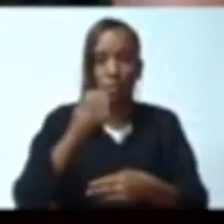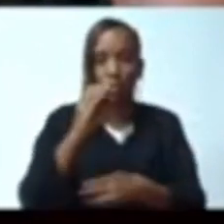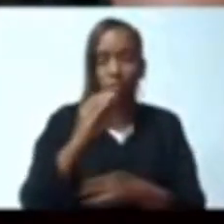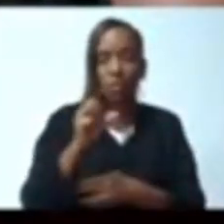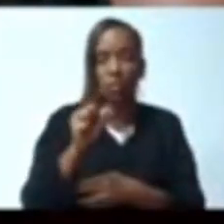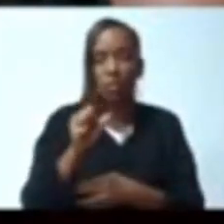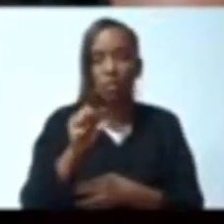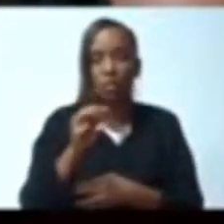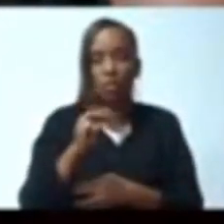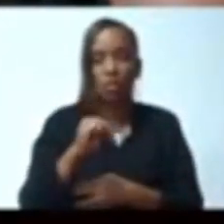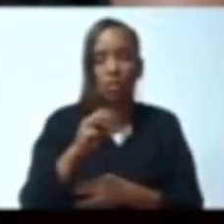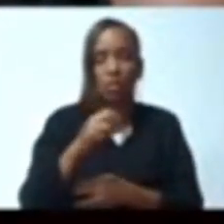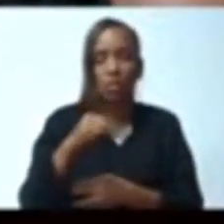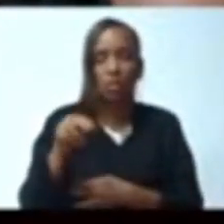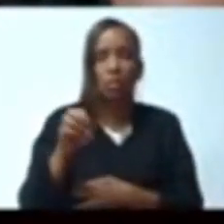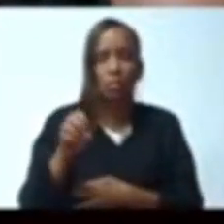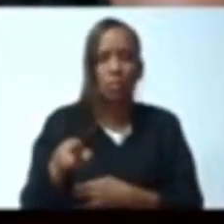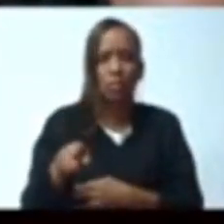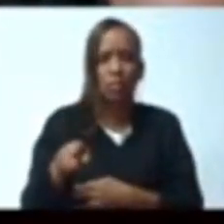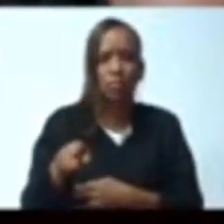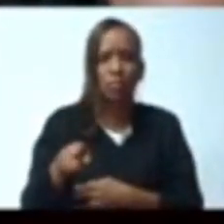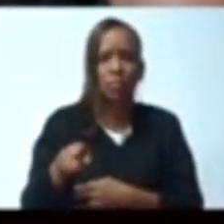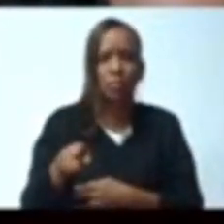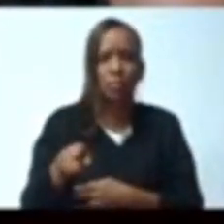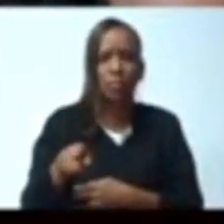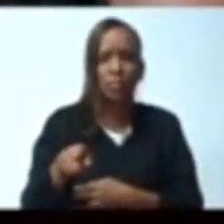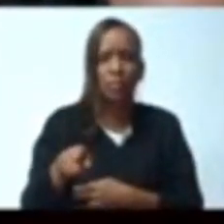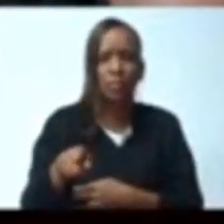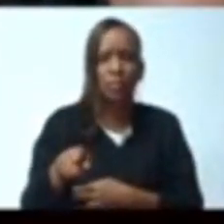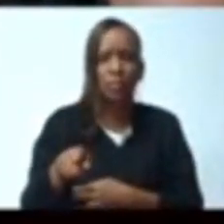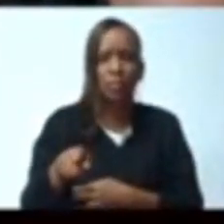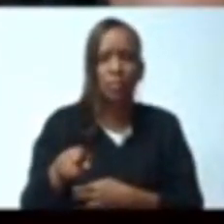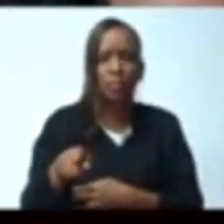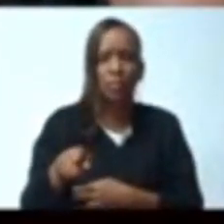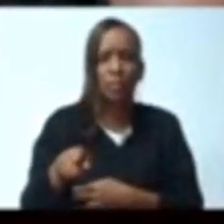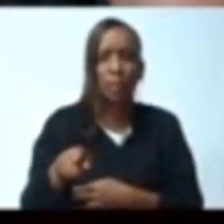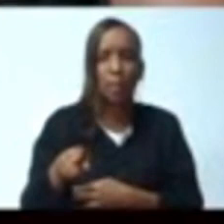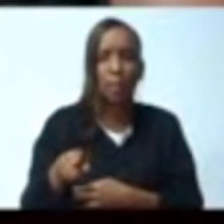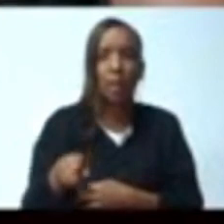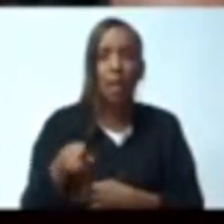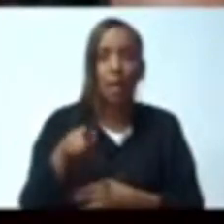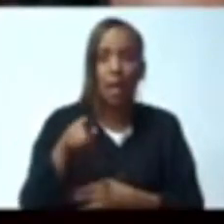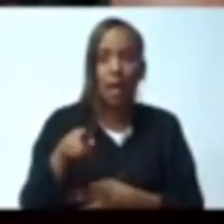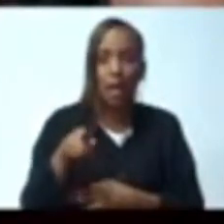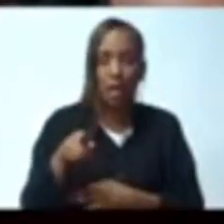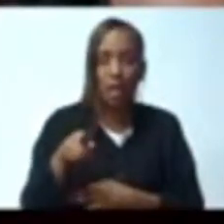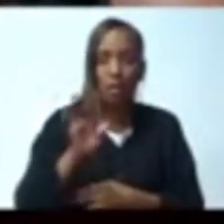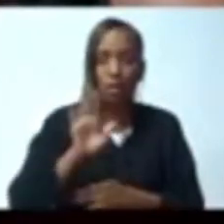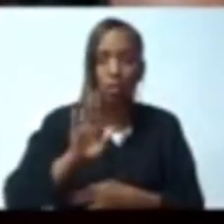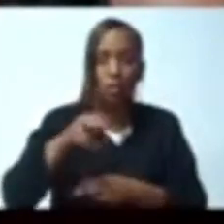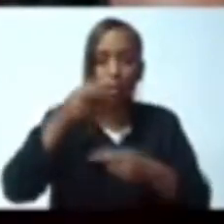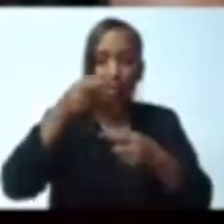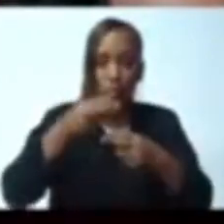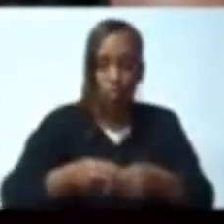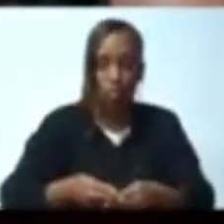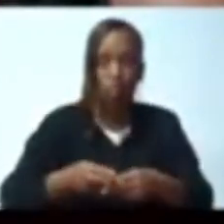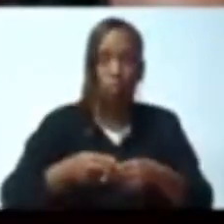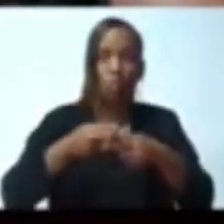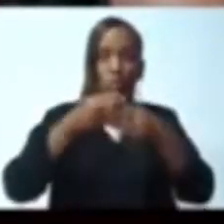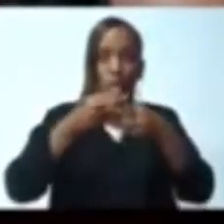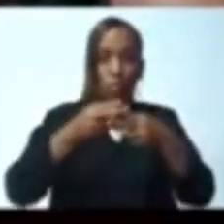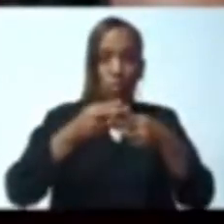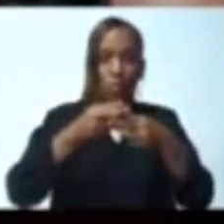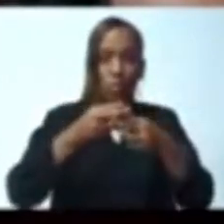estaba agendado para que apareciera jugando el rol histórico que jugó.